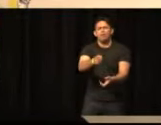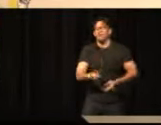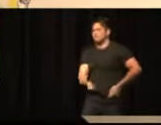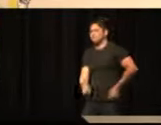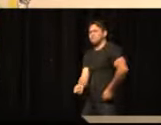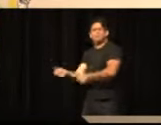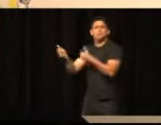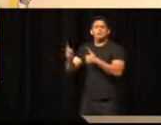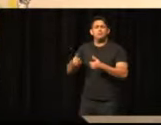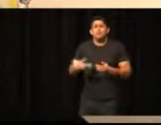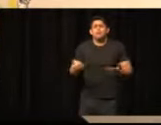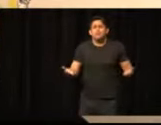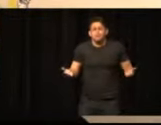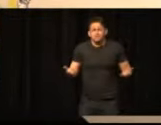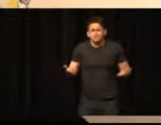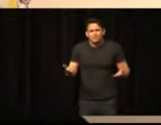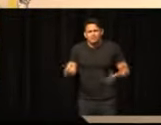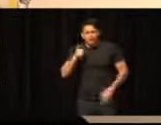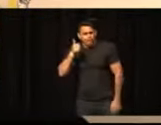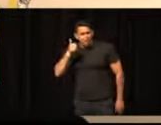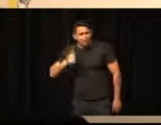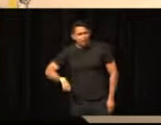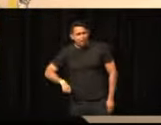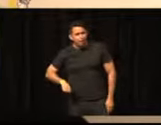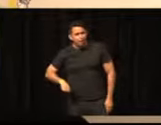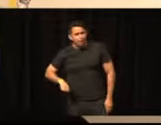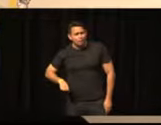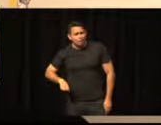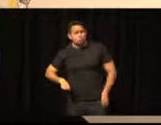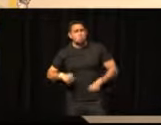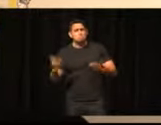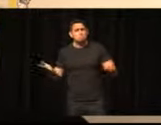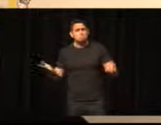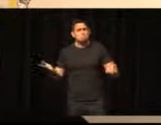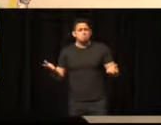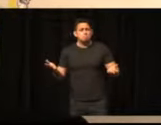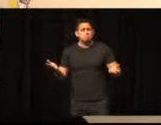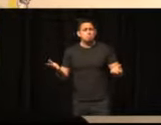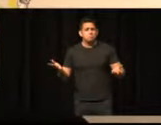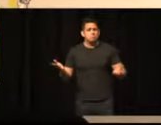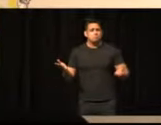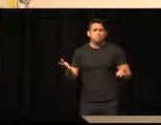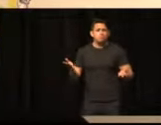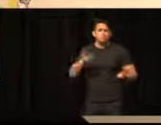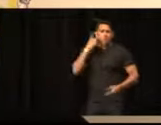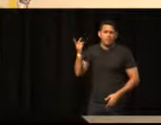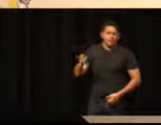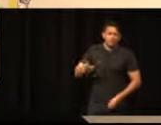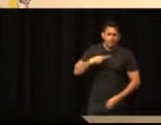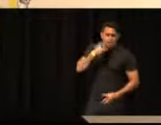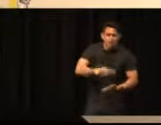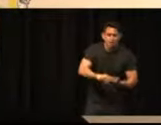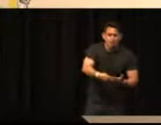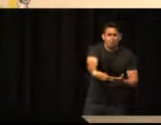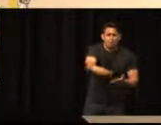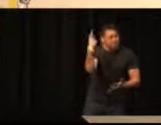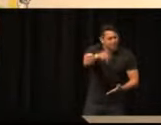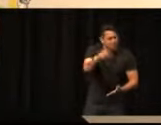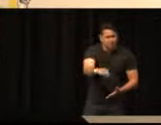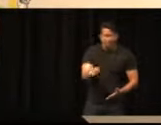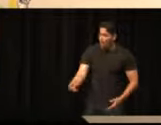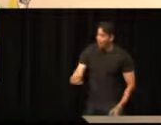¿no? ¿Es legal o no es legal? Es un tema que debe ser, porque si se apela al trabajo voluntario,